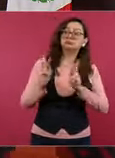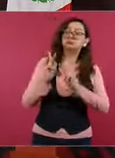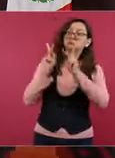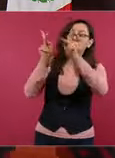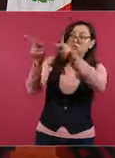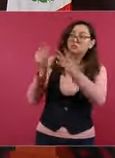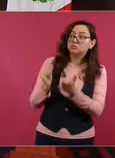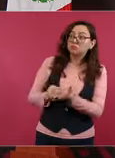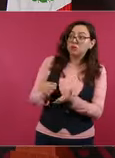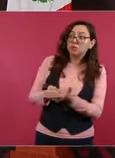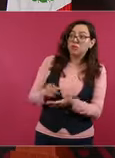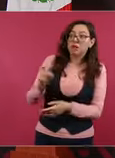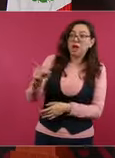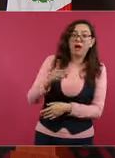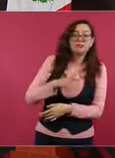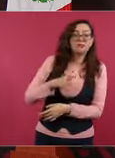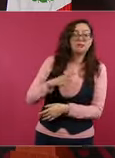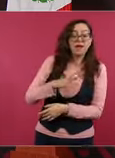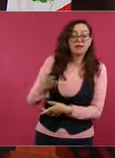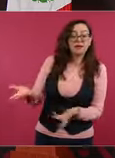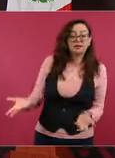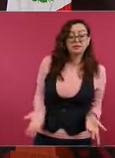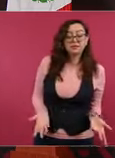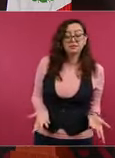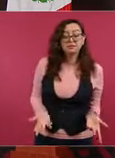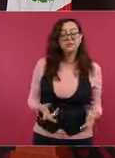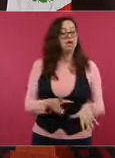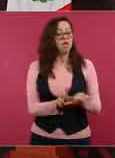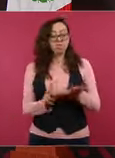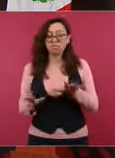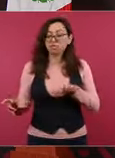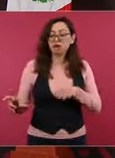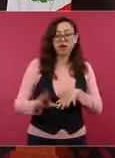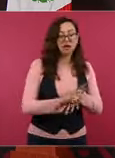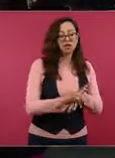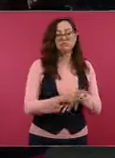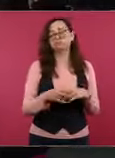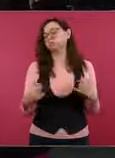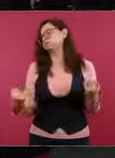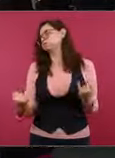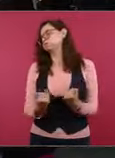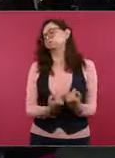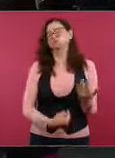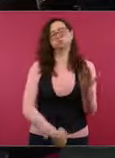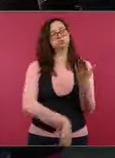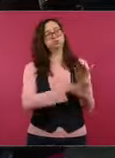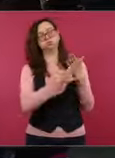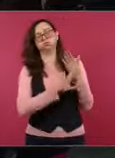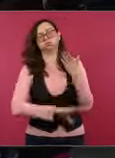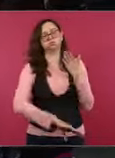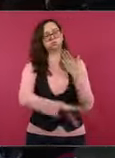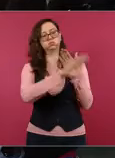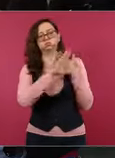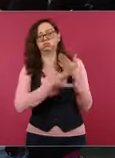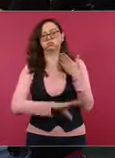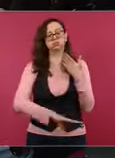Tren Maya, igual. Y ahí vamos. avanzando.